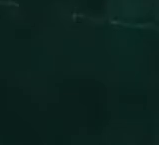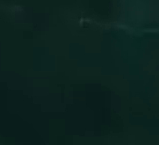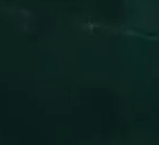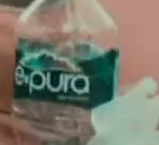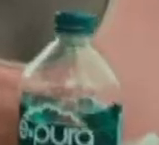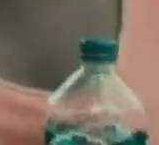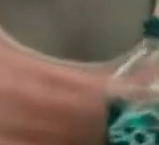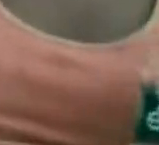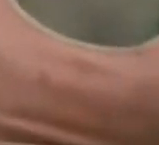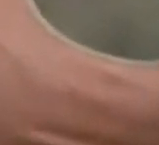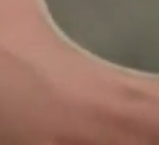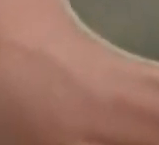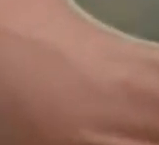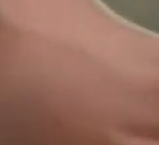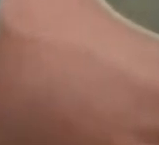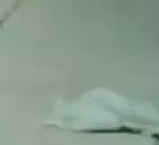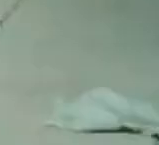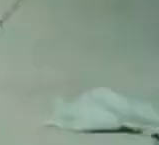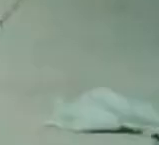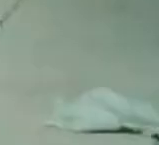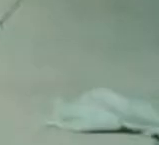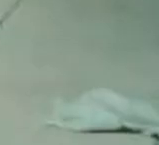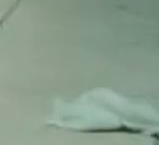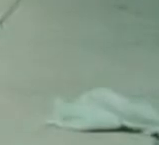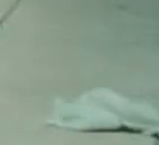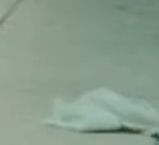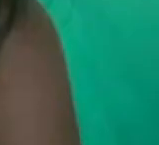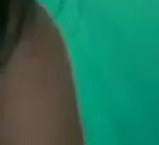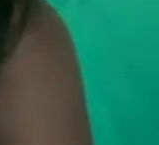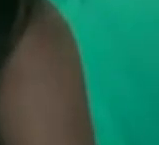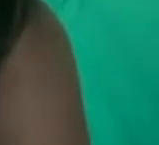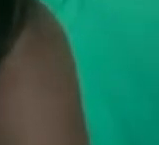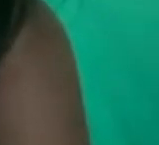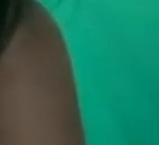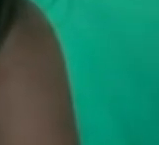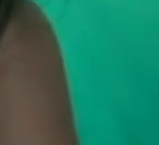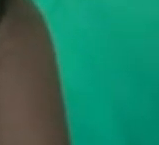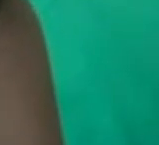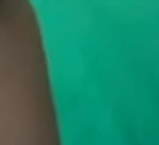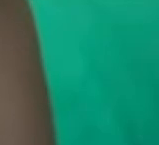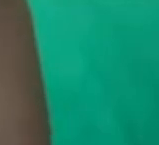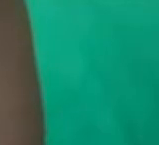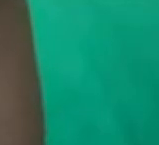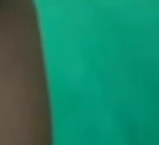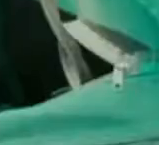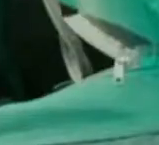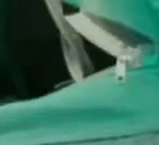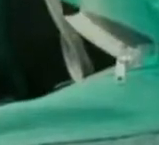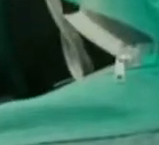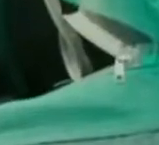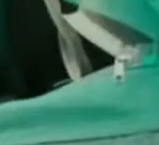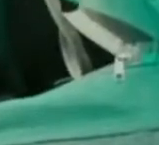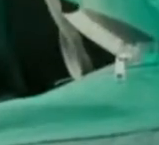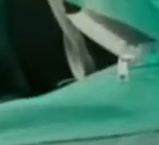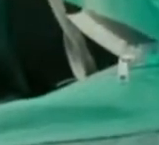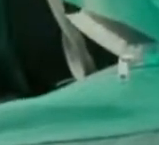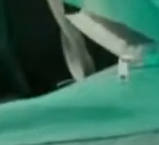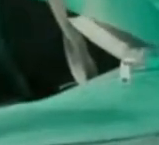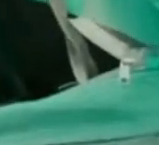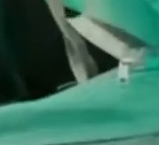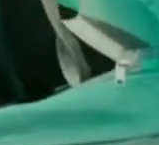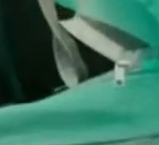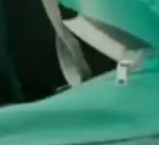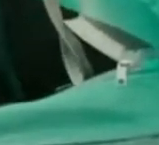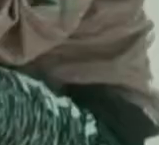A veces me quiero morir. Me quiero morir. ¿Creo en Dios? Sí. Mucho. Le pido por todos los de